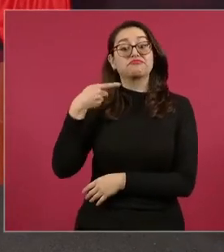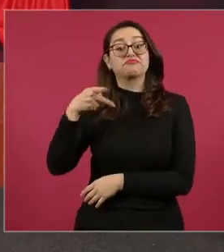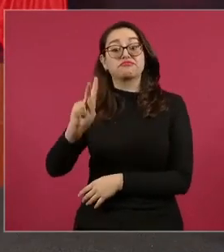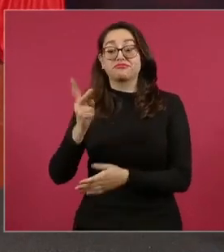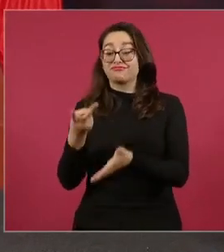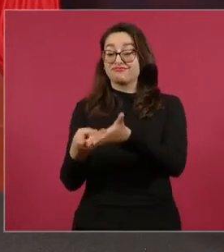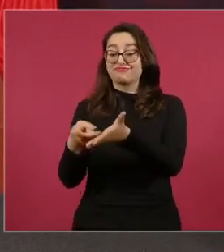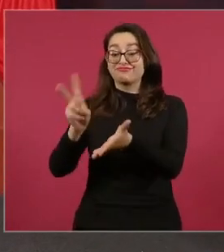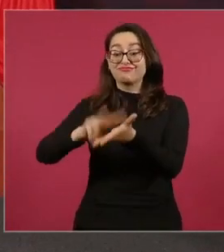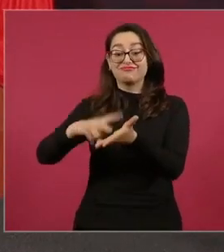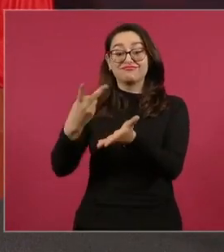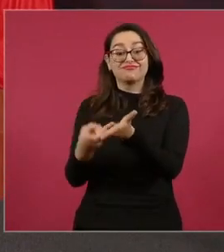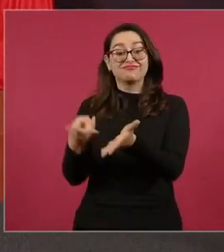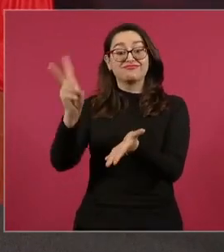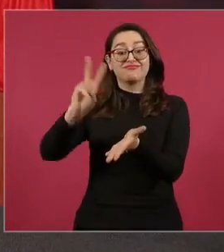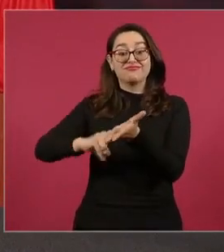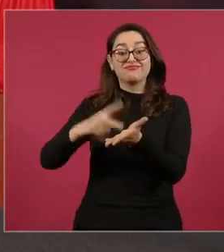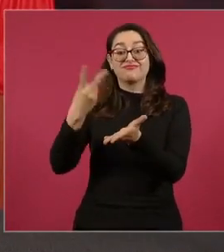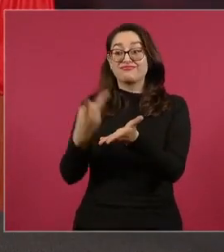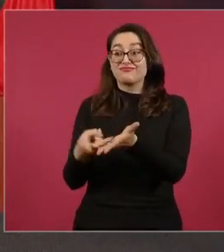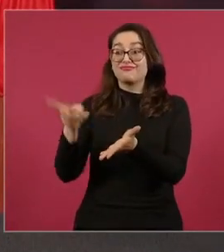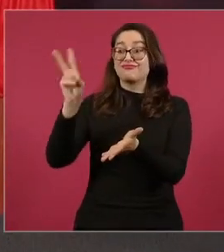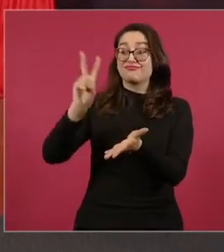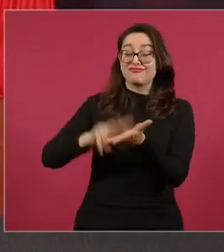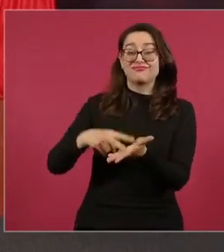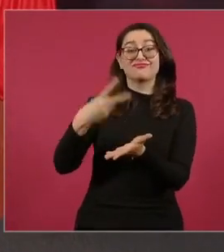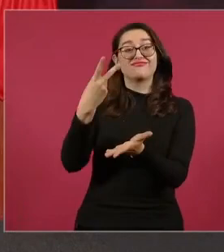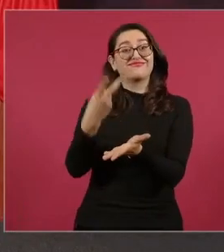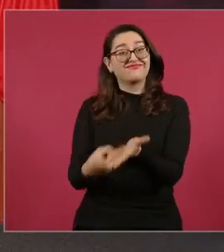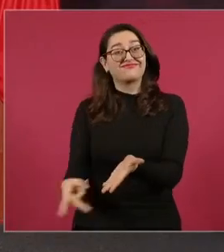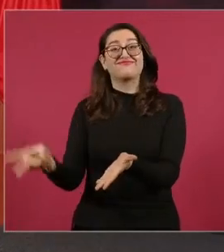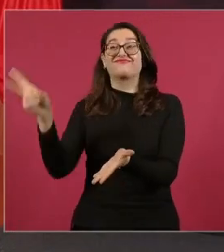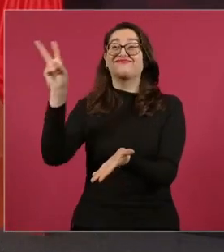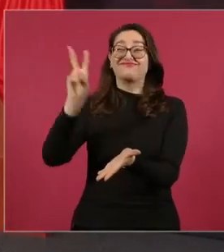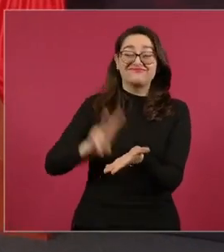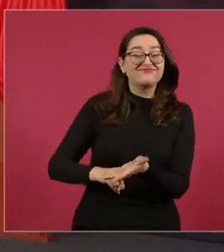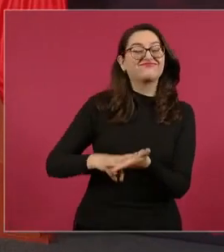3, 4, 5 veces más de lo que realmente cuesta.